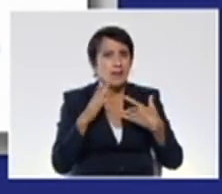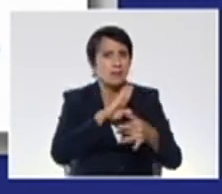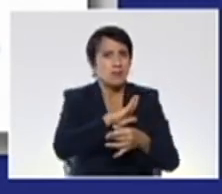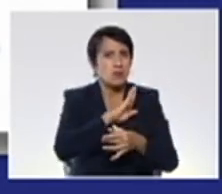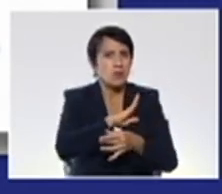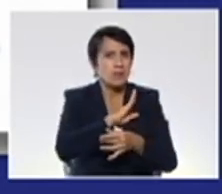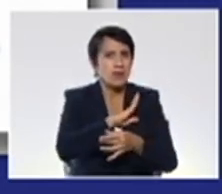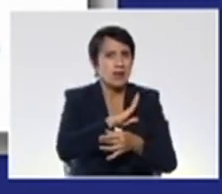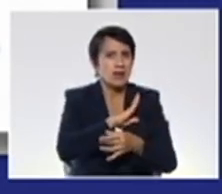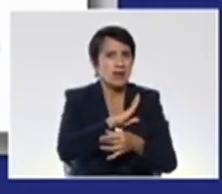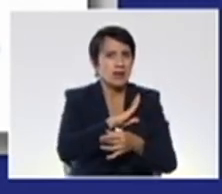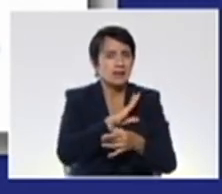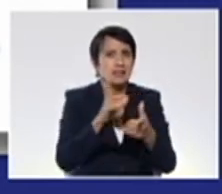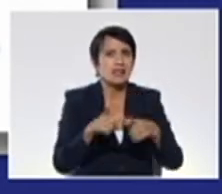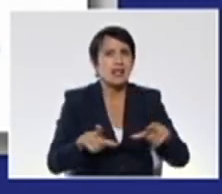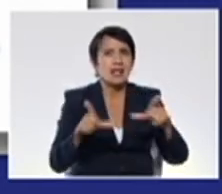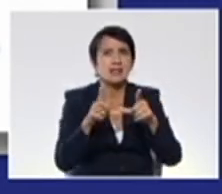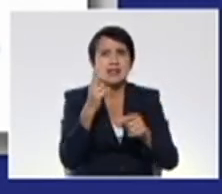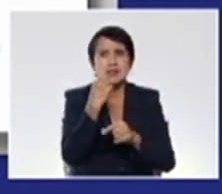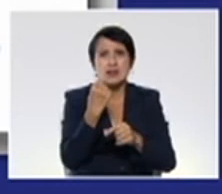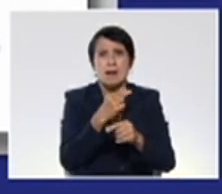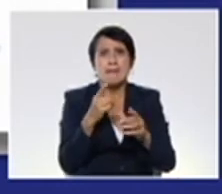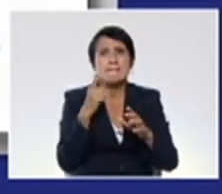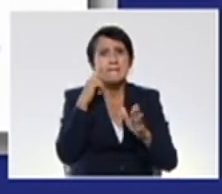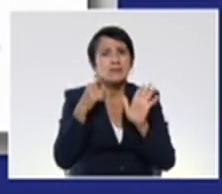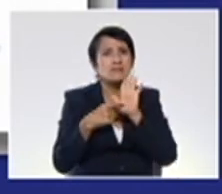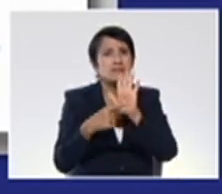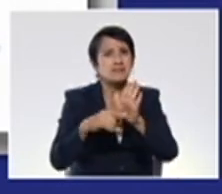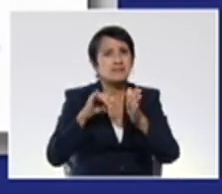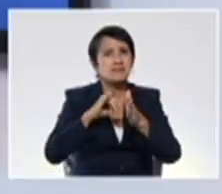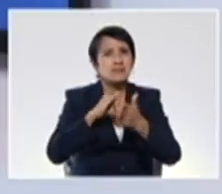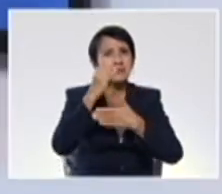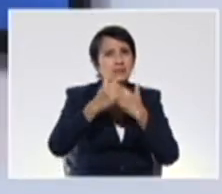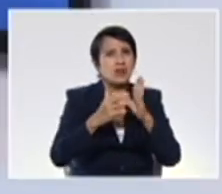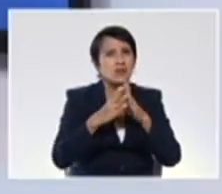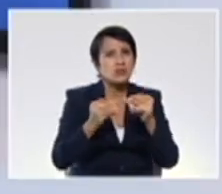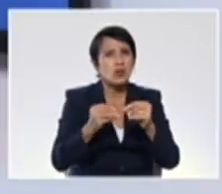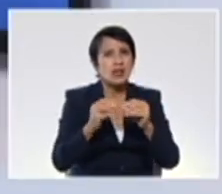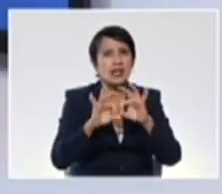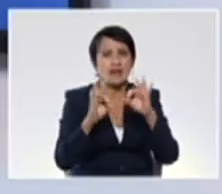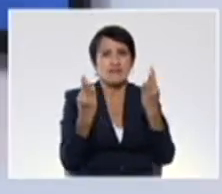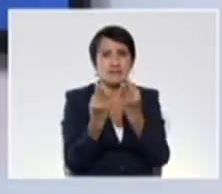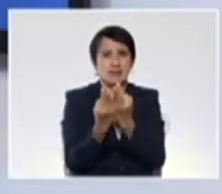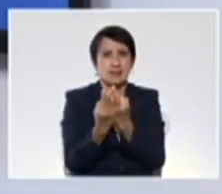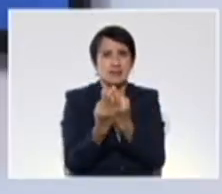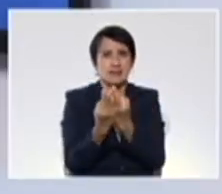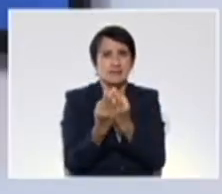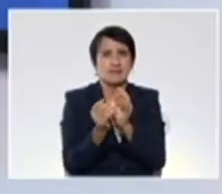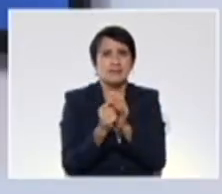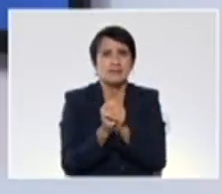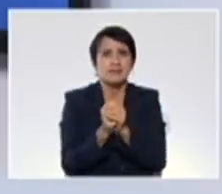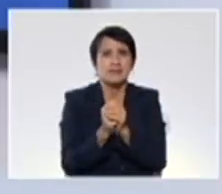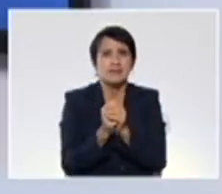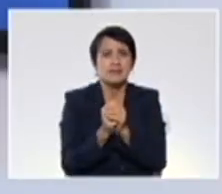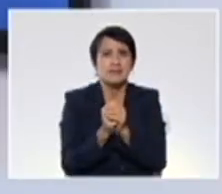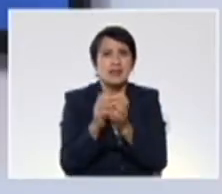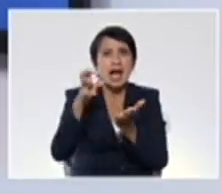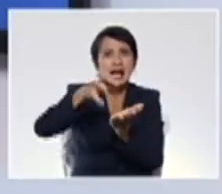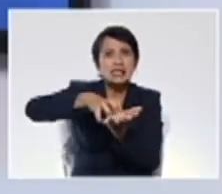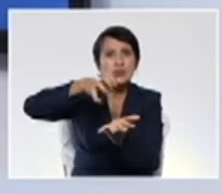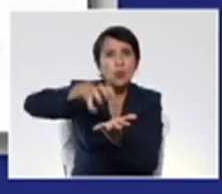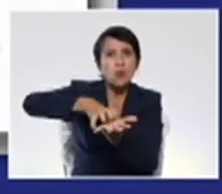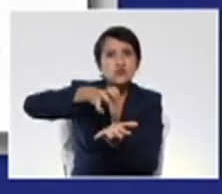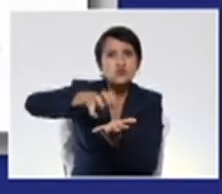del área ocupacional, sino proyectarla en beneficio de toda la familia. La agricultura urbana, tenemos la